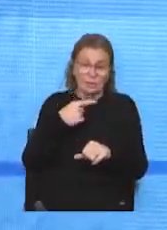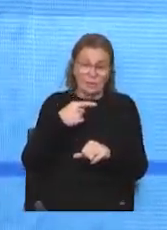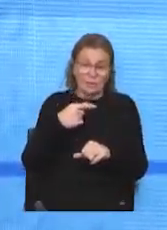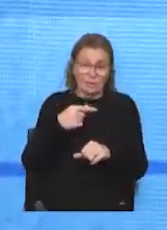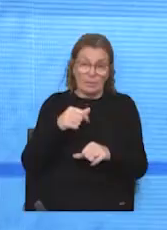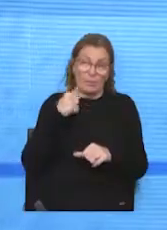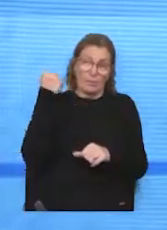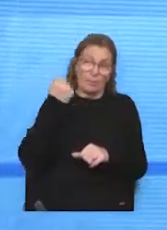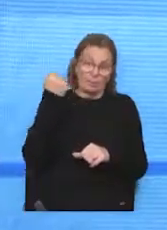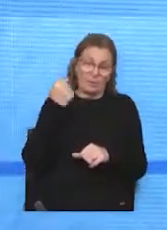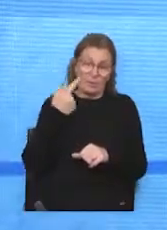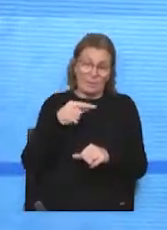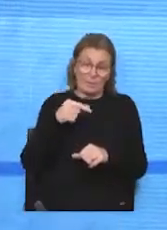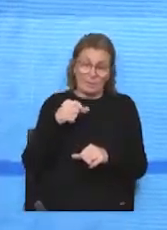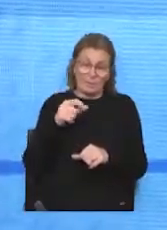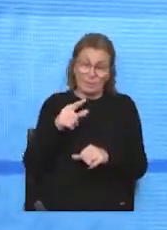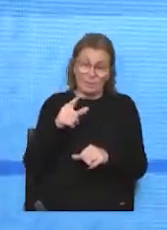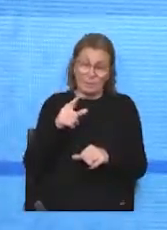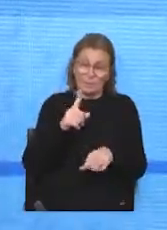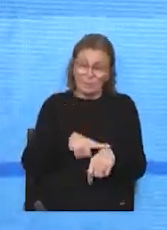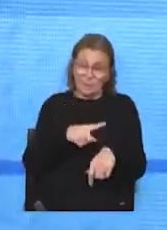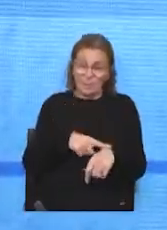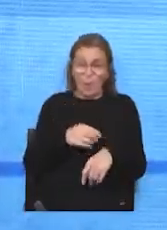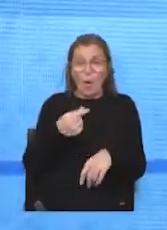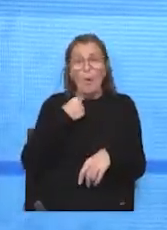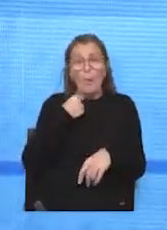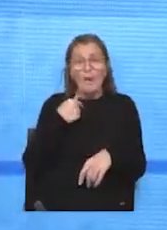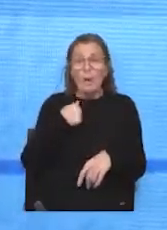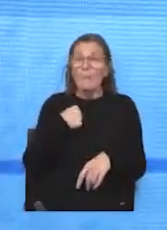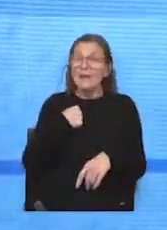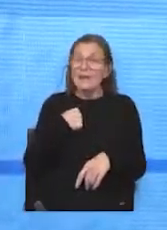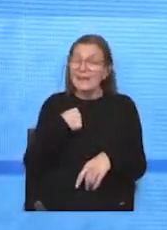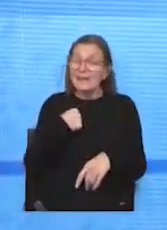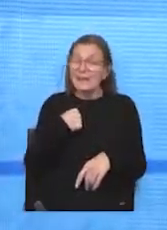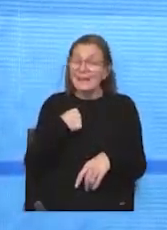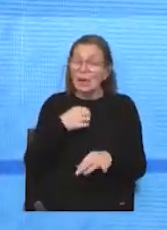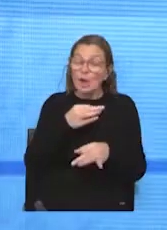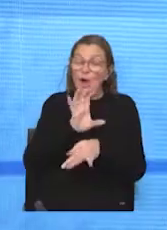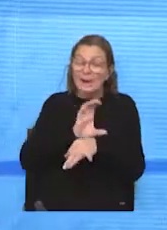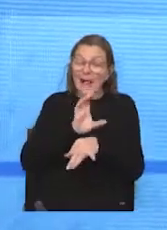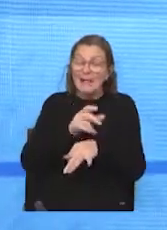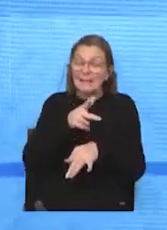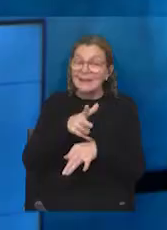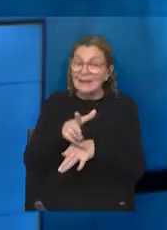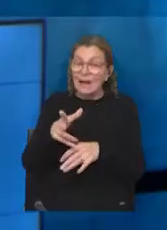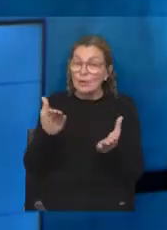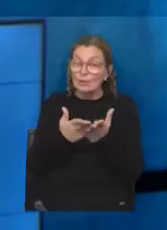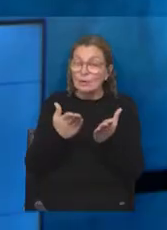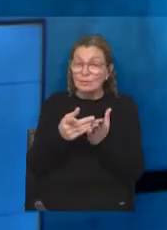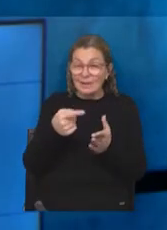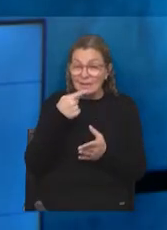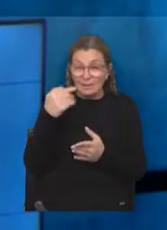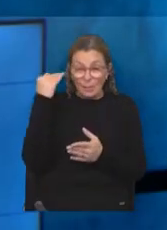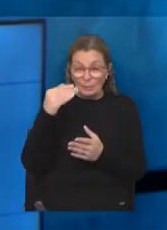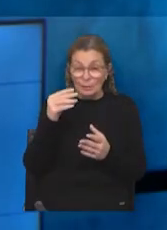Kong pero pero no será que están demasiado tiempo ocupado en mi logo y no dándole clase a los gures usted los profesores Están